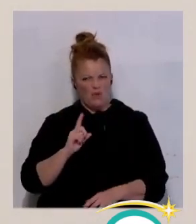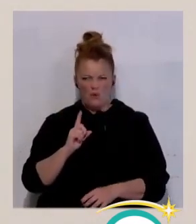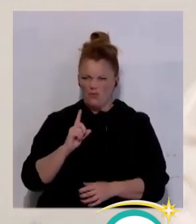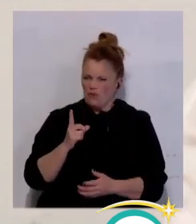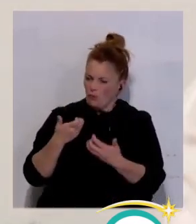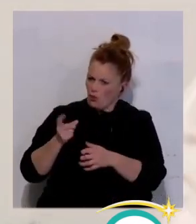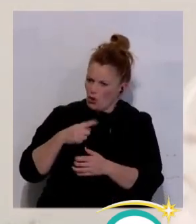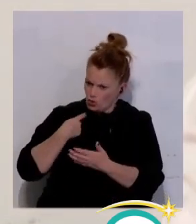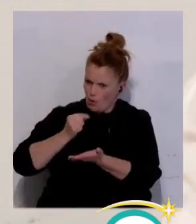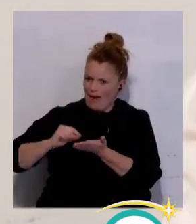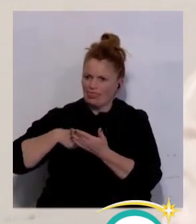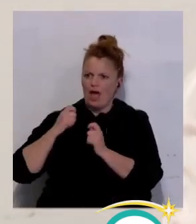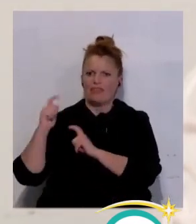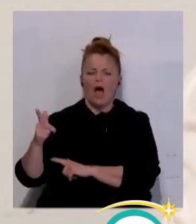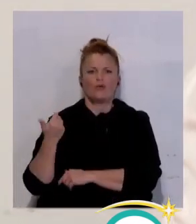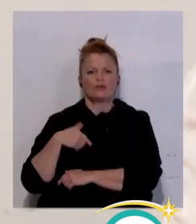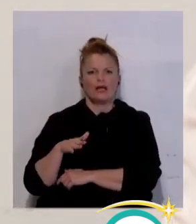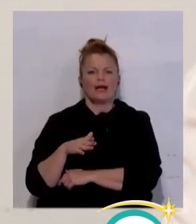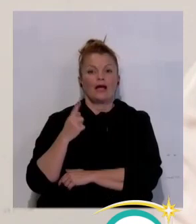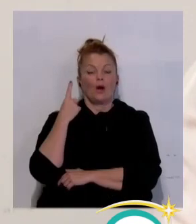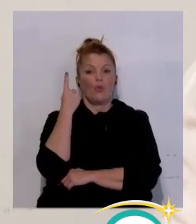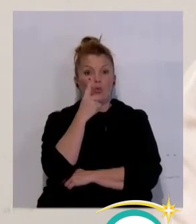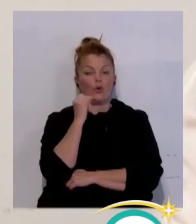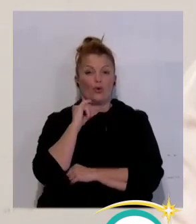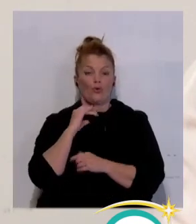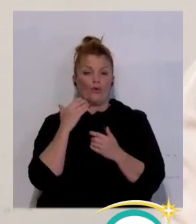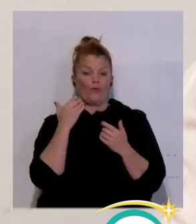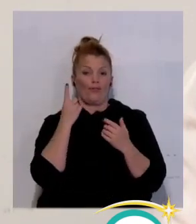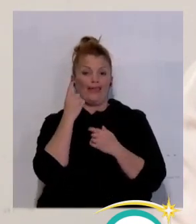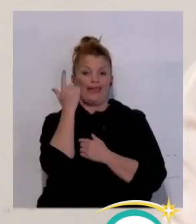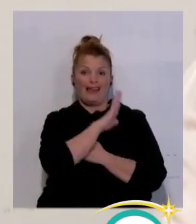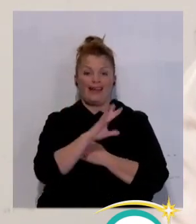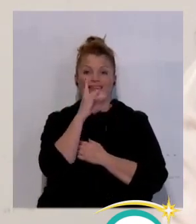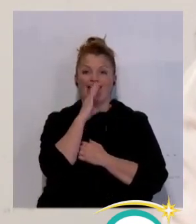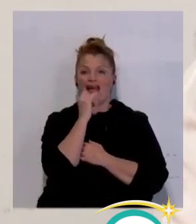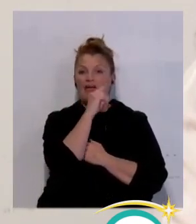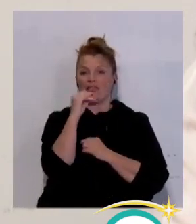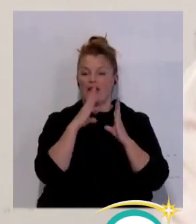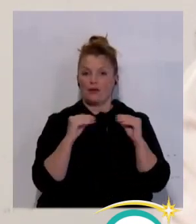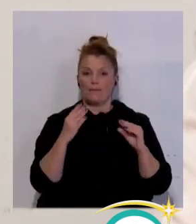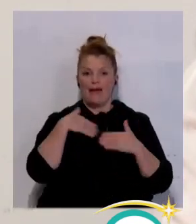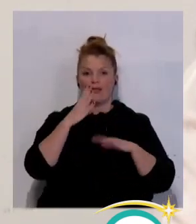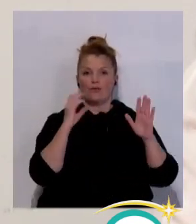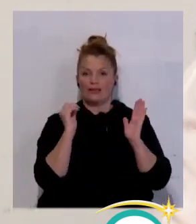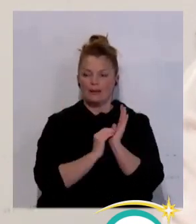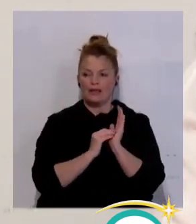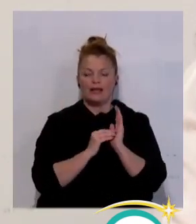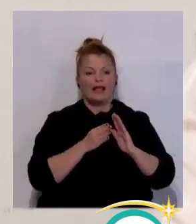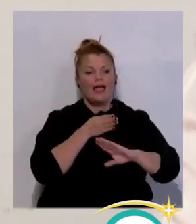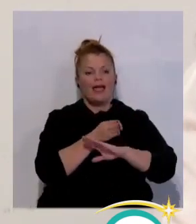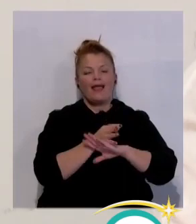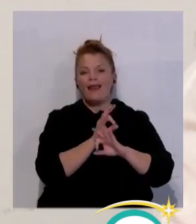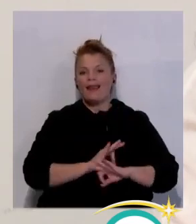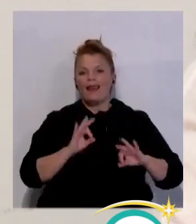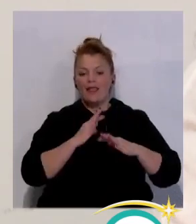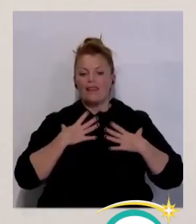mandado. Uno de cada 100 andaluces, es decir, más de 90.000, no acuden a consultas de salud mental porque